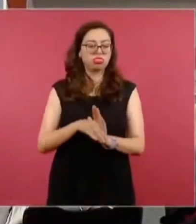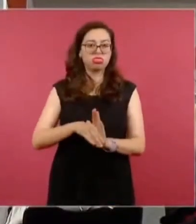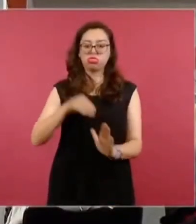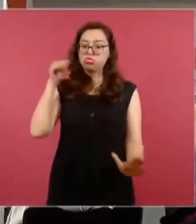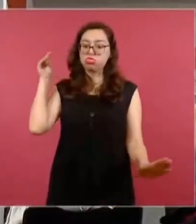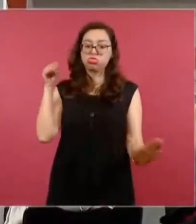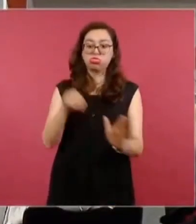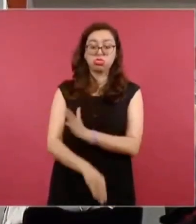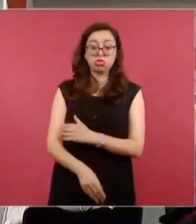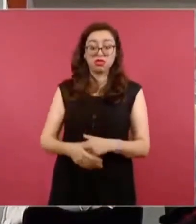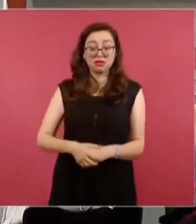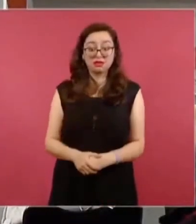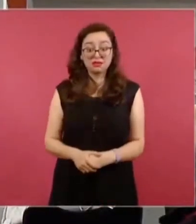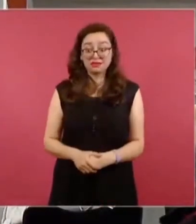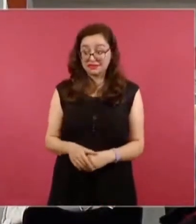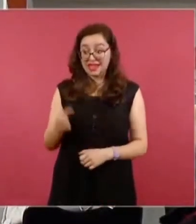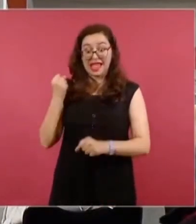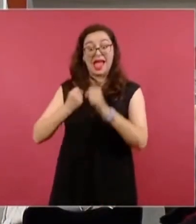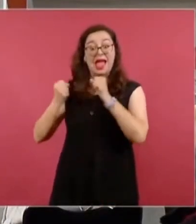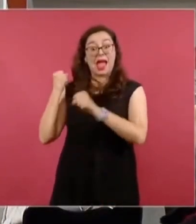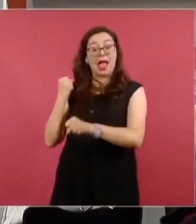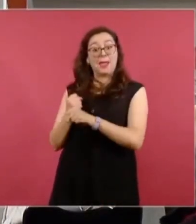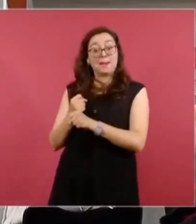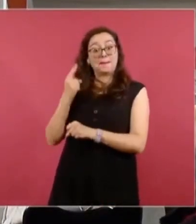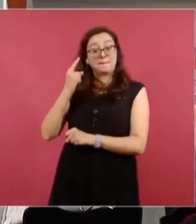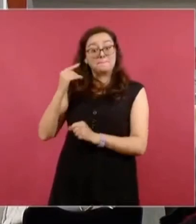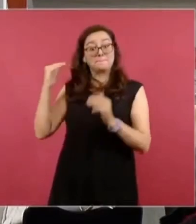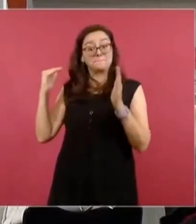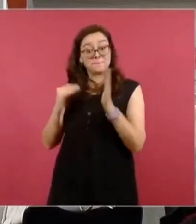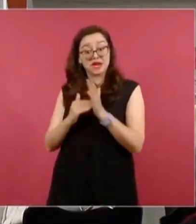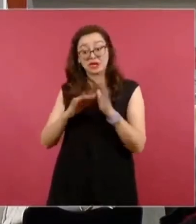Desde 1906,